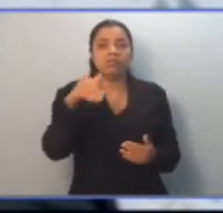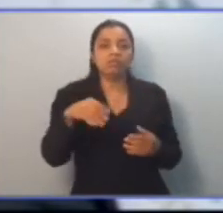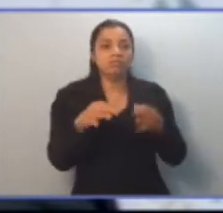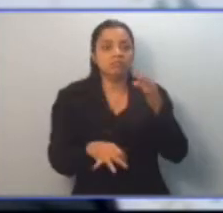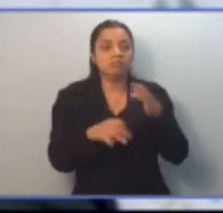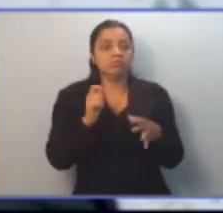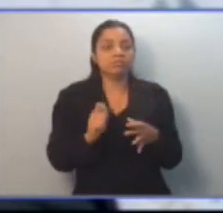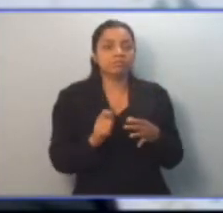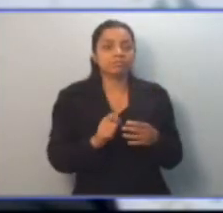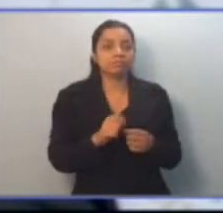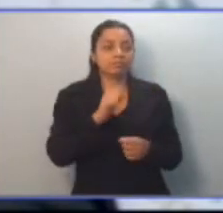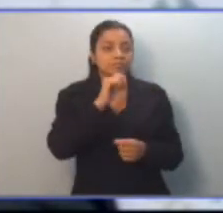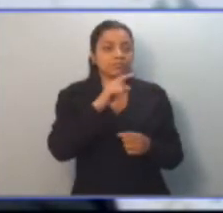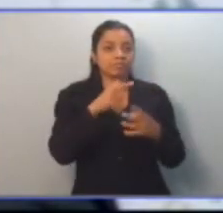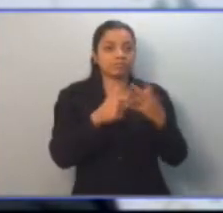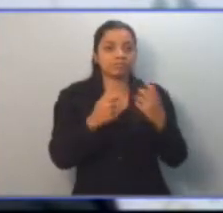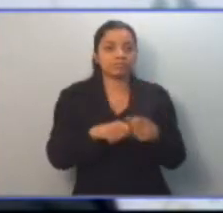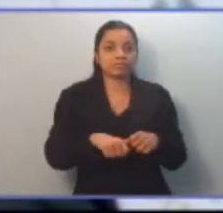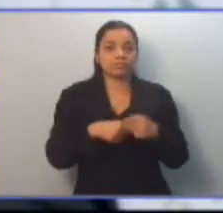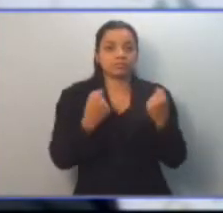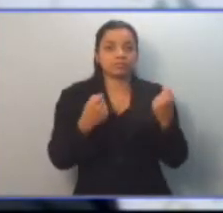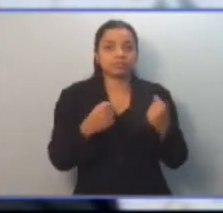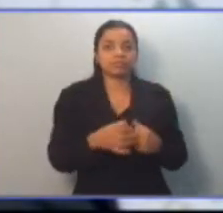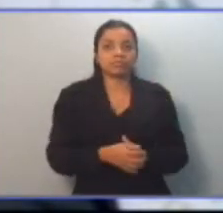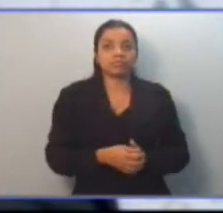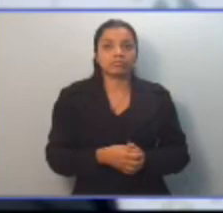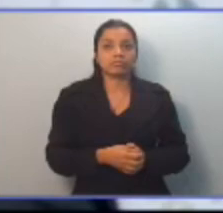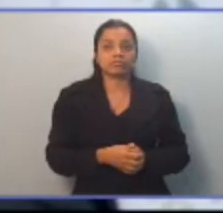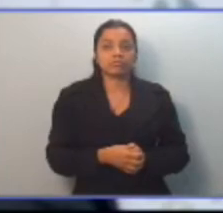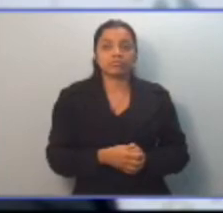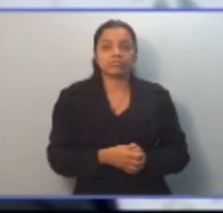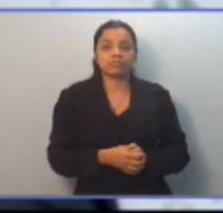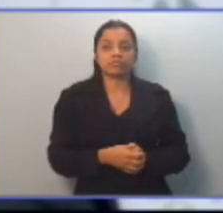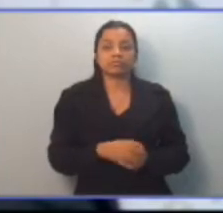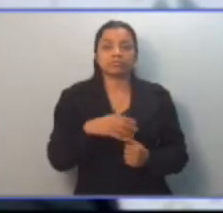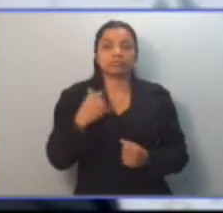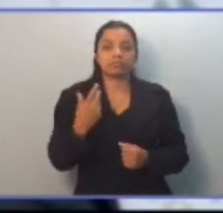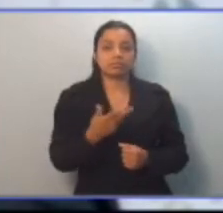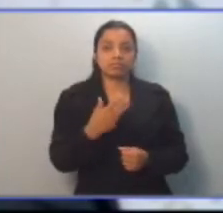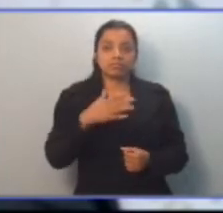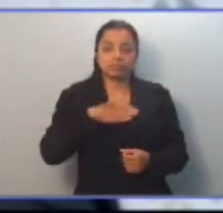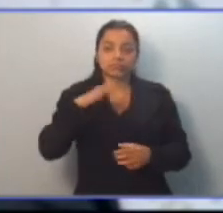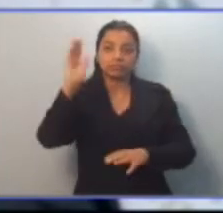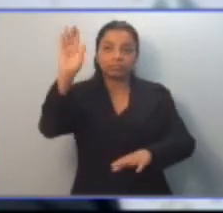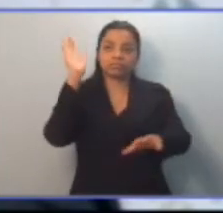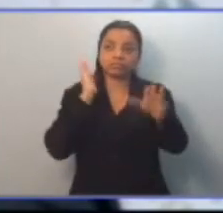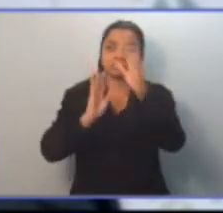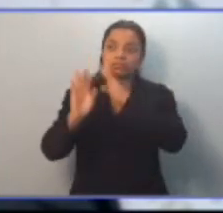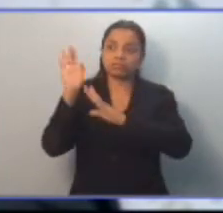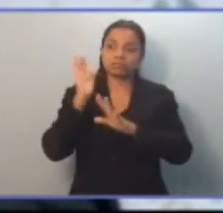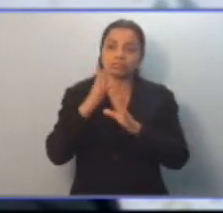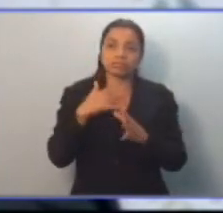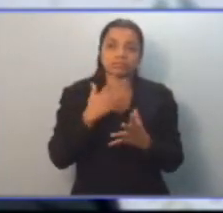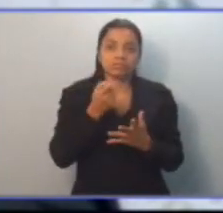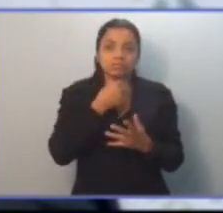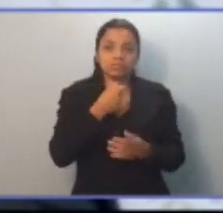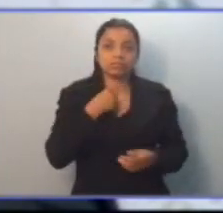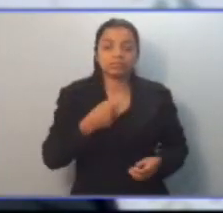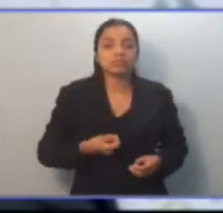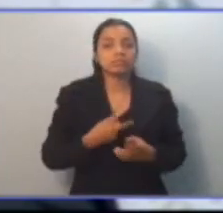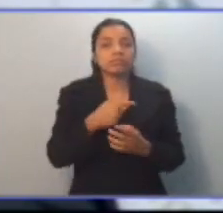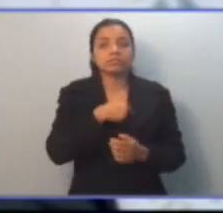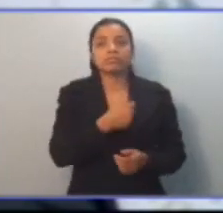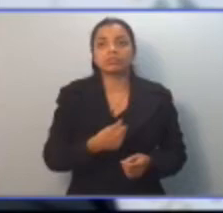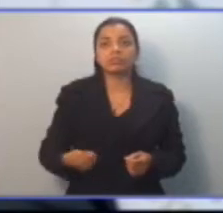instrucción C contra el crimen organizado. Esa es mi trayectoria y profesionalmente me he formado como fiscal, he